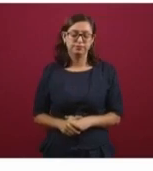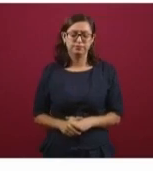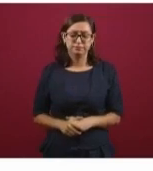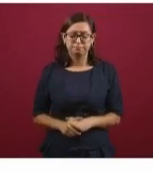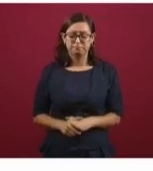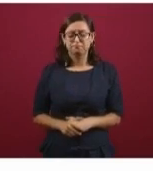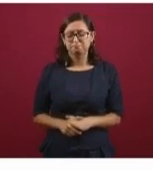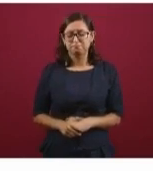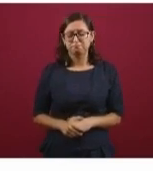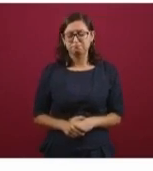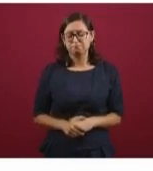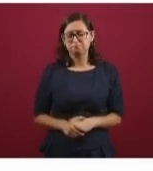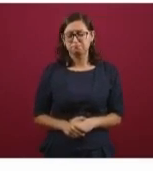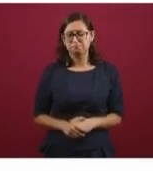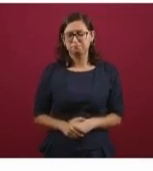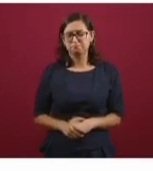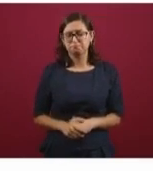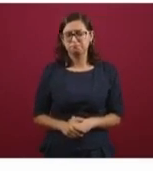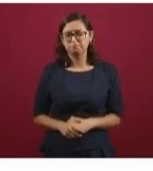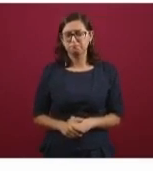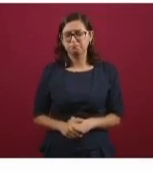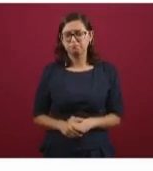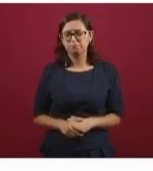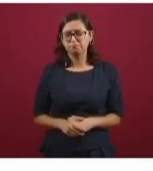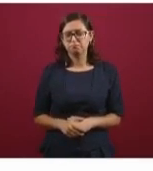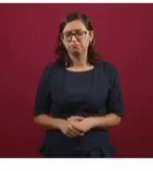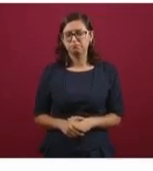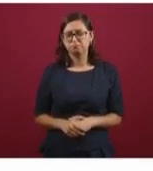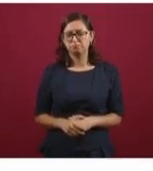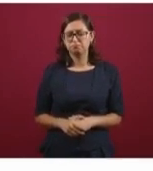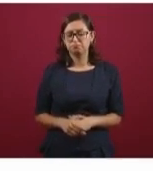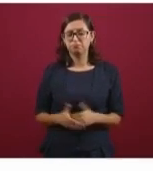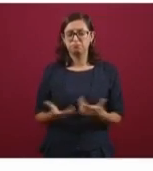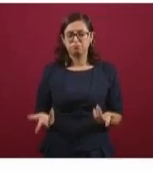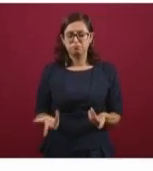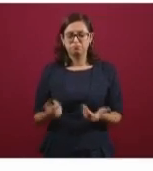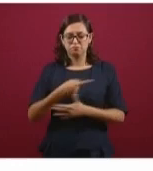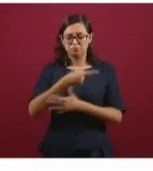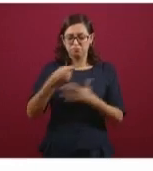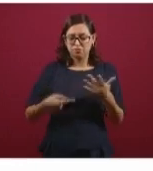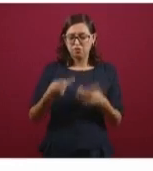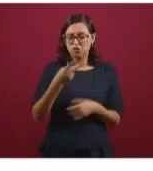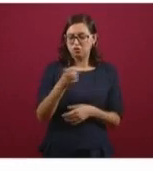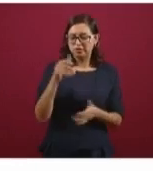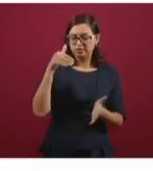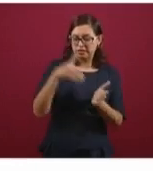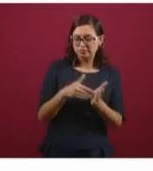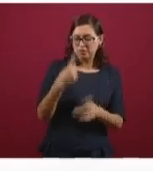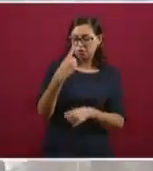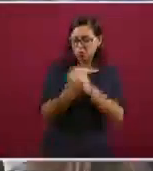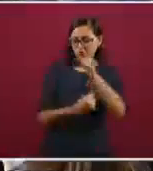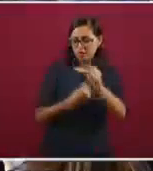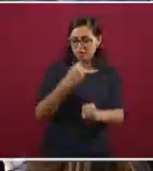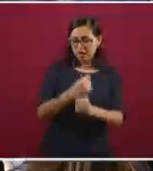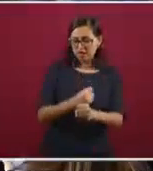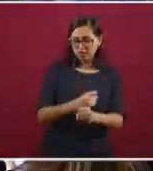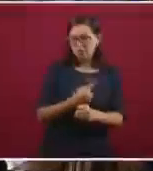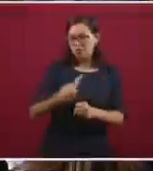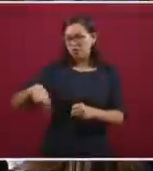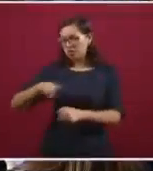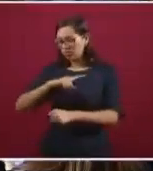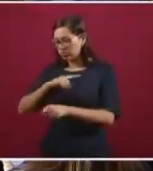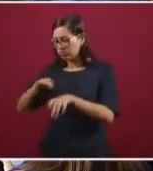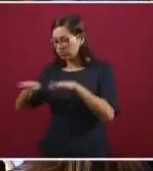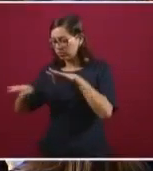Entonces, si consideramos la cantidad estimada de las 200,000 armas por año y el trabajo que